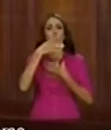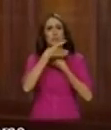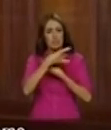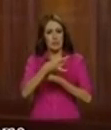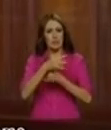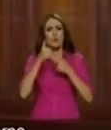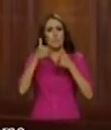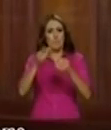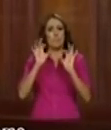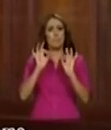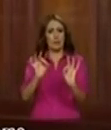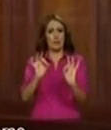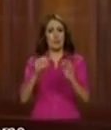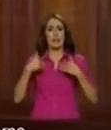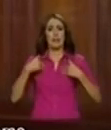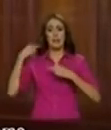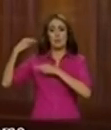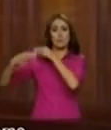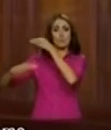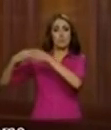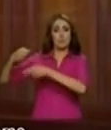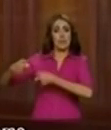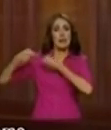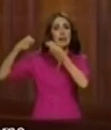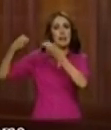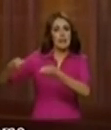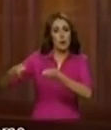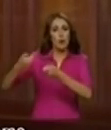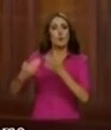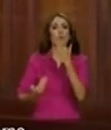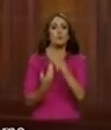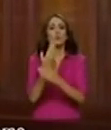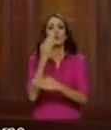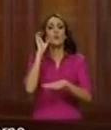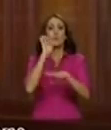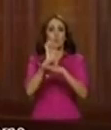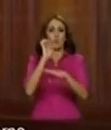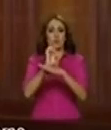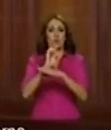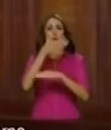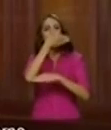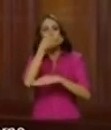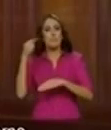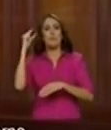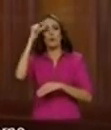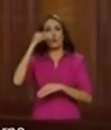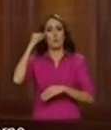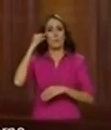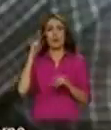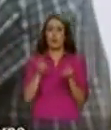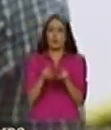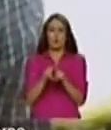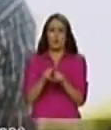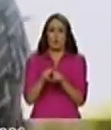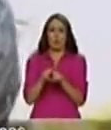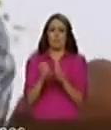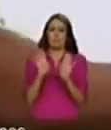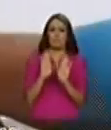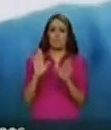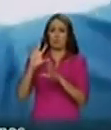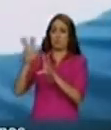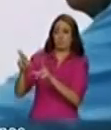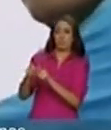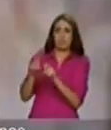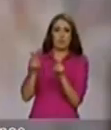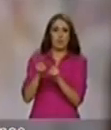interesa sobremanera dejarle al próximo gobierno y al país un mejor Ecuador y que no les pase lo mismo que a mí. Confío en mi